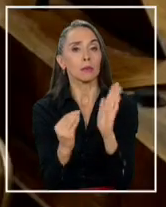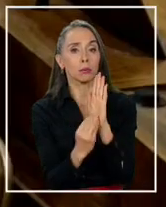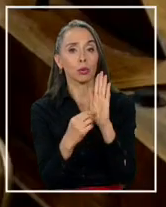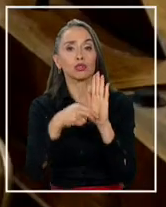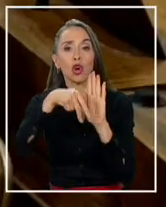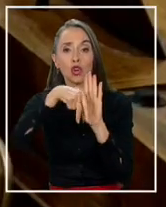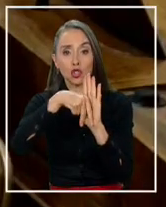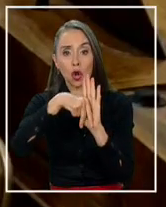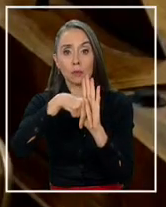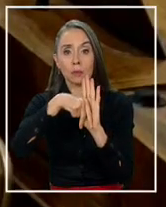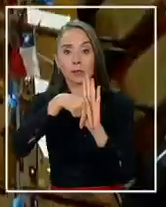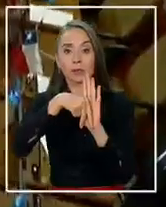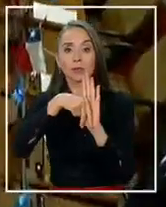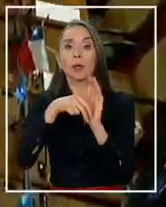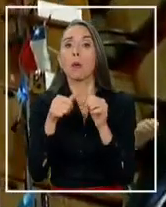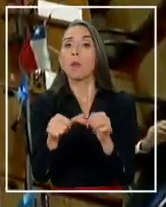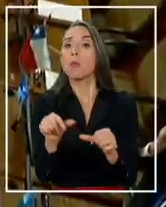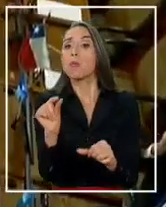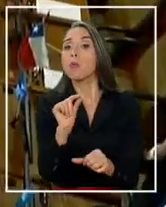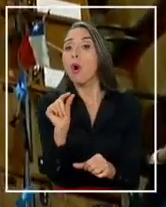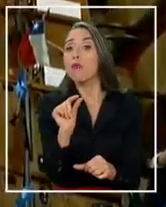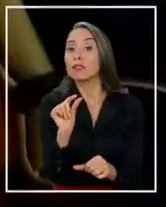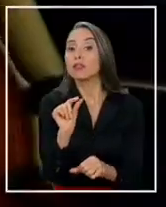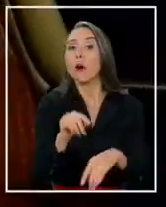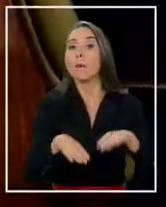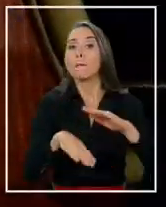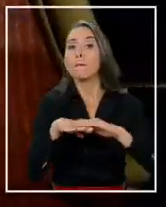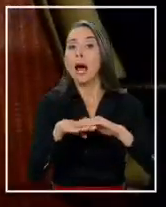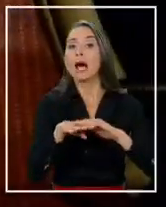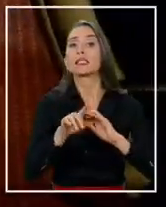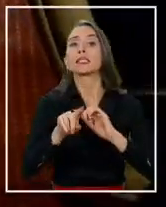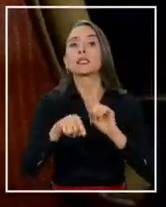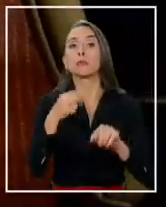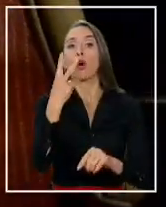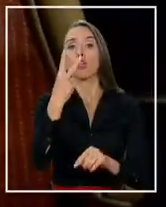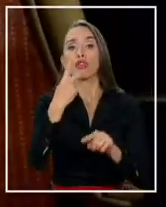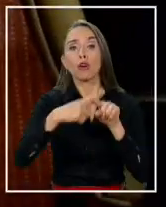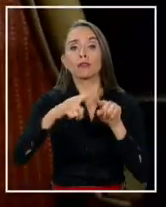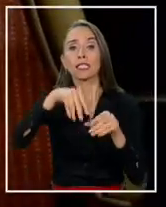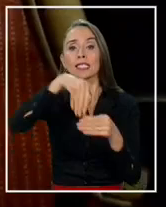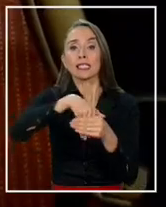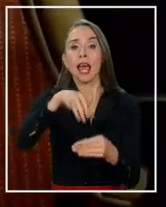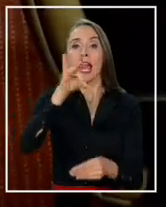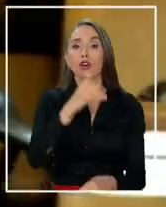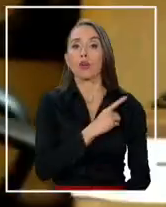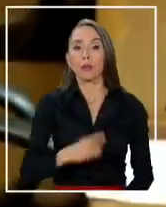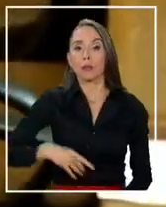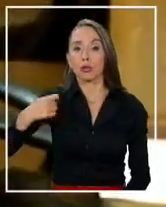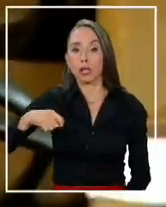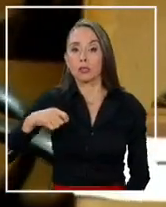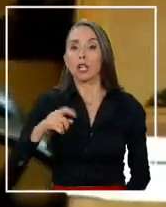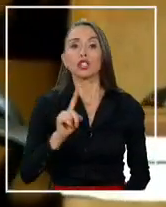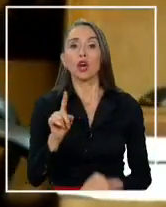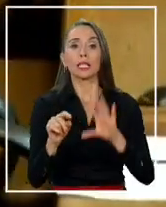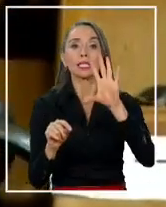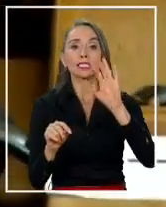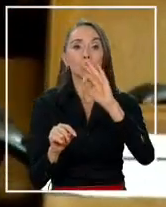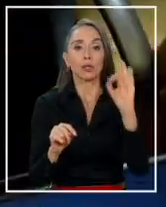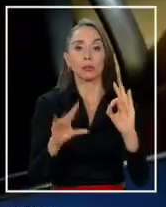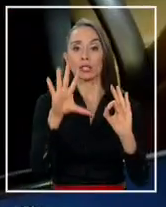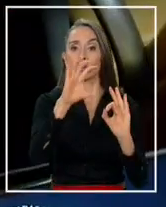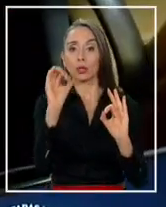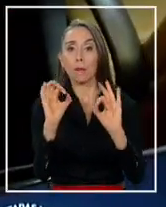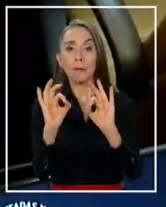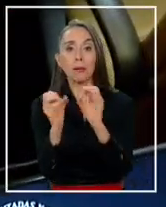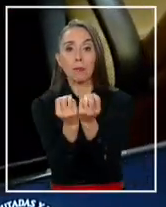norma? Es una norma transitoria, es decir, con un máximo de 2 elecciones parlamentarias, pero no será paridad 50-50 como la